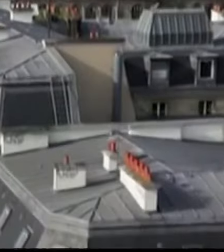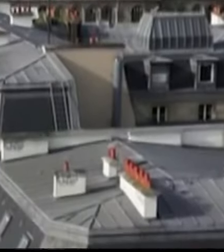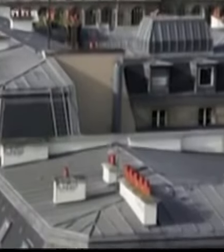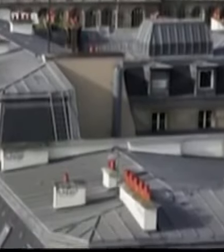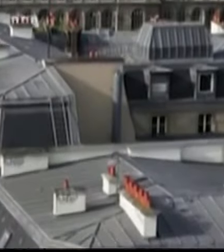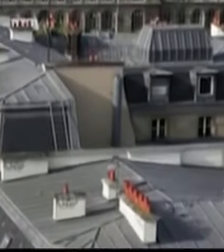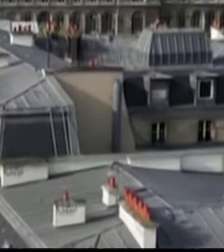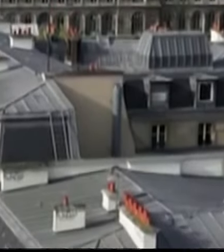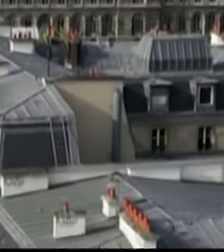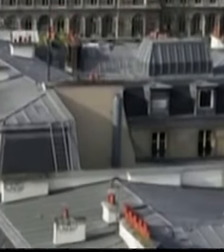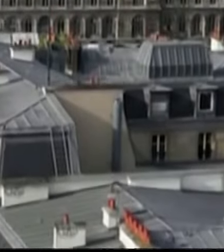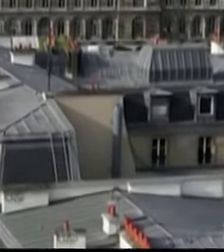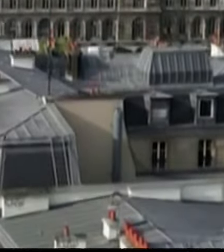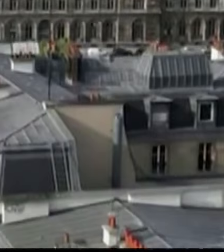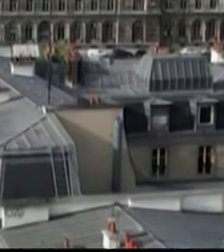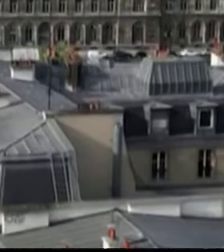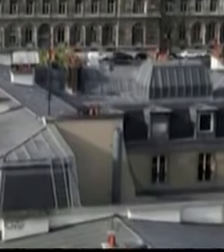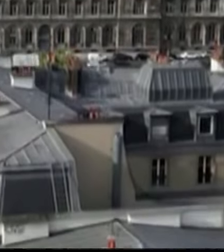ch